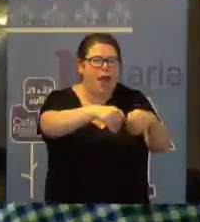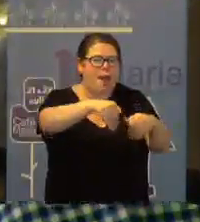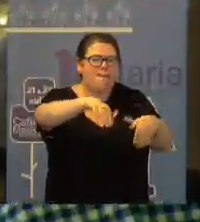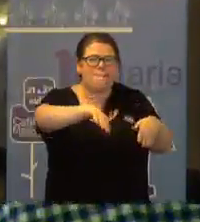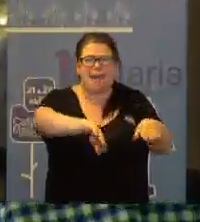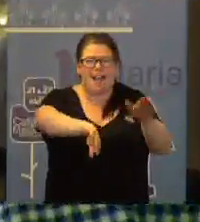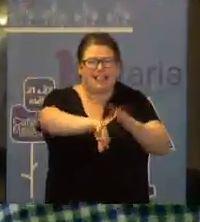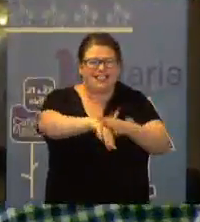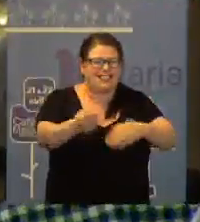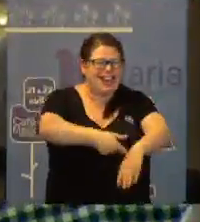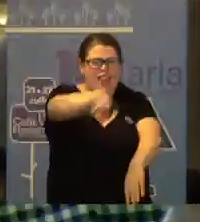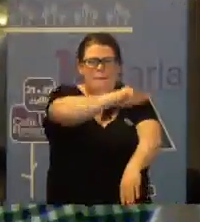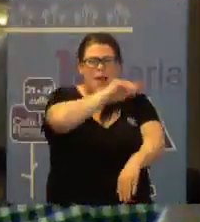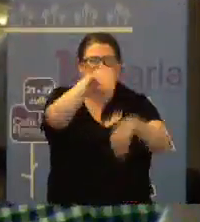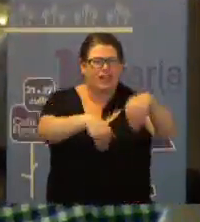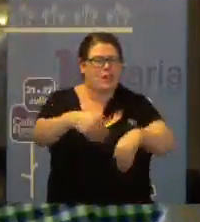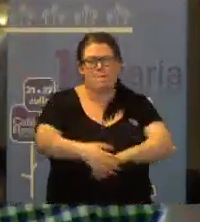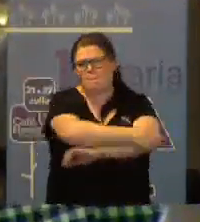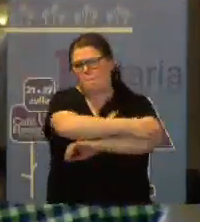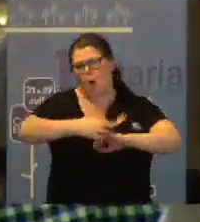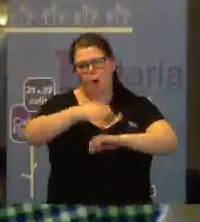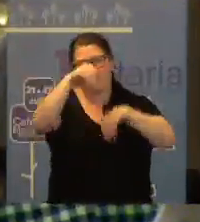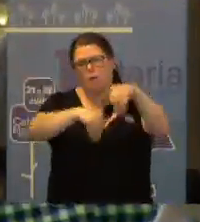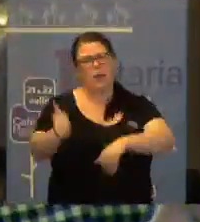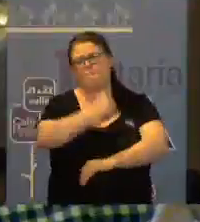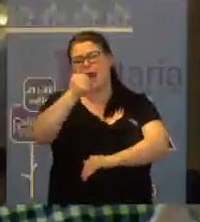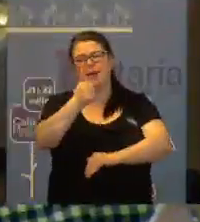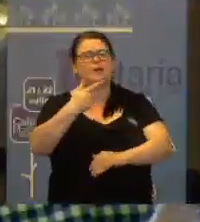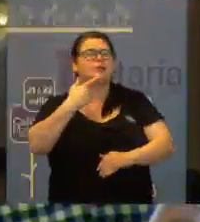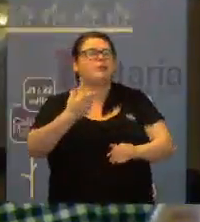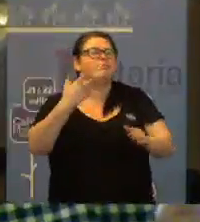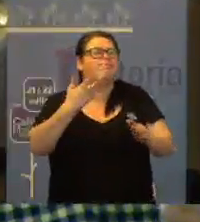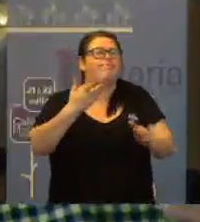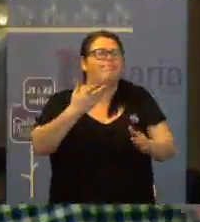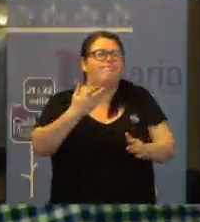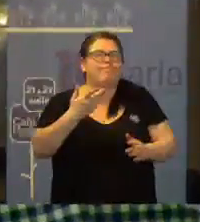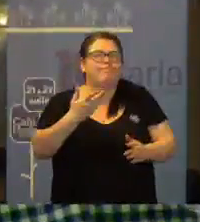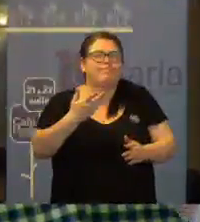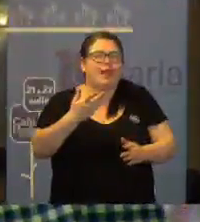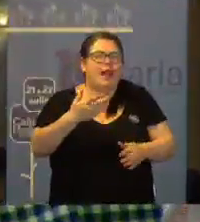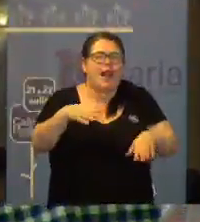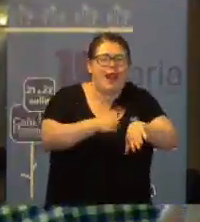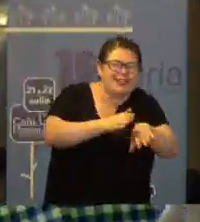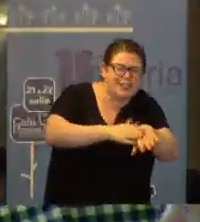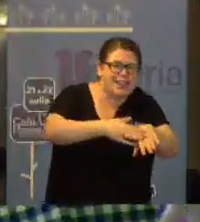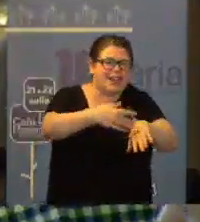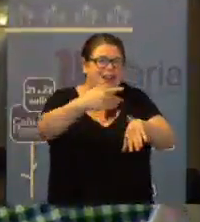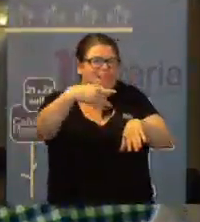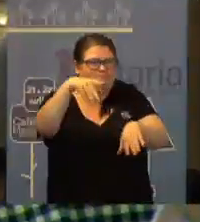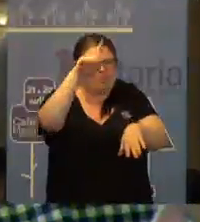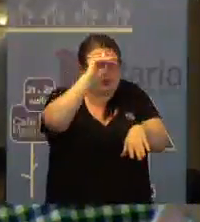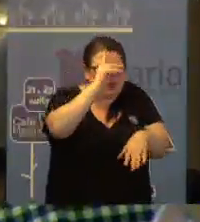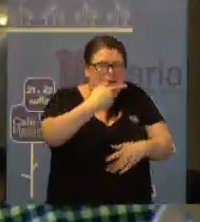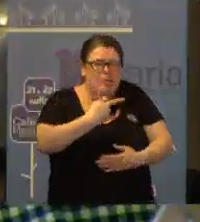precisamente a xente máis precaria? Porque, é dicir, eso é a pregunta. É dicir, eu creo que a esquerda non sabemos, non lle